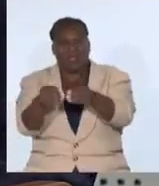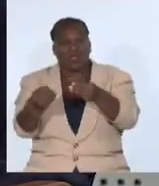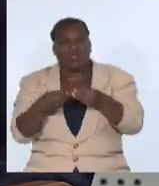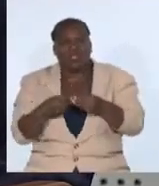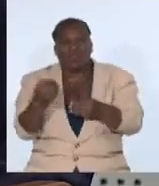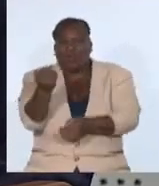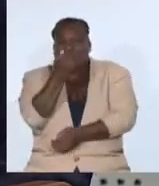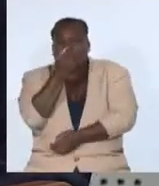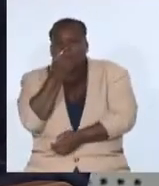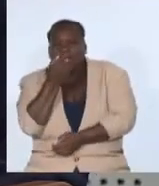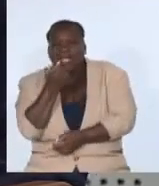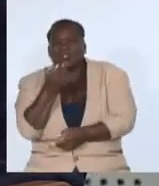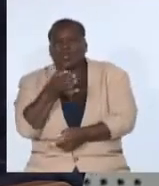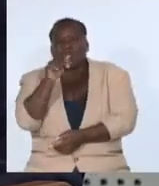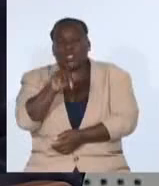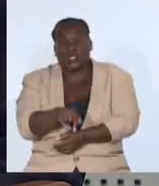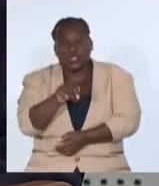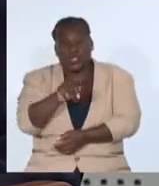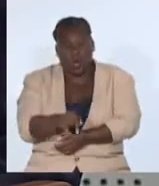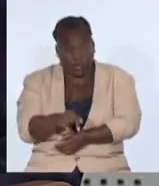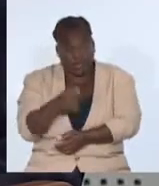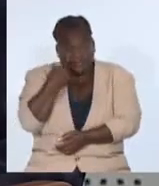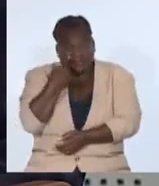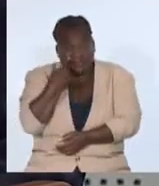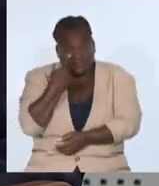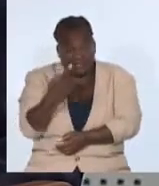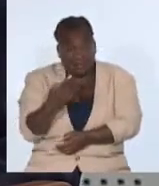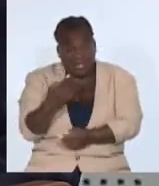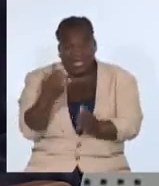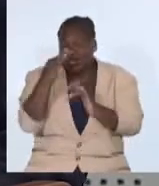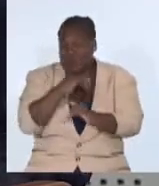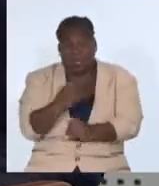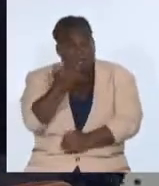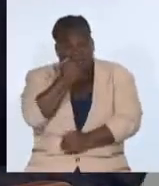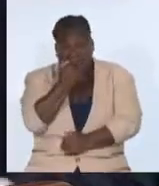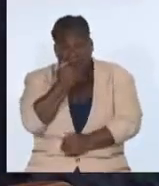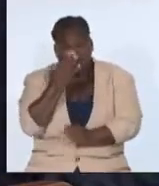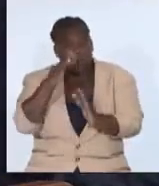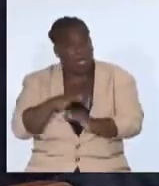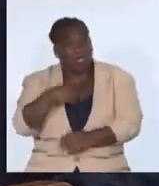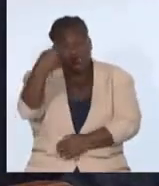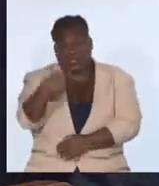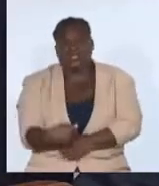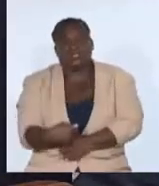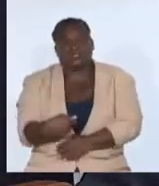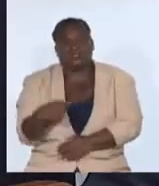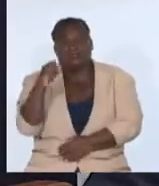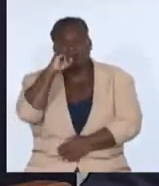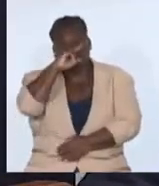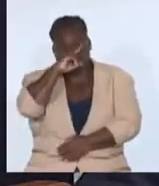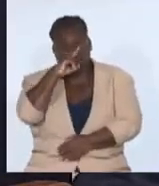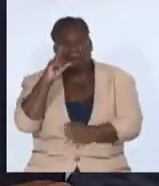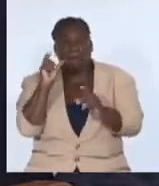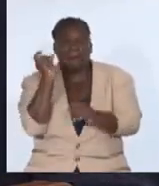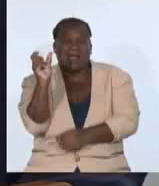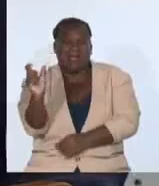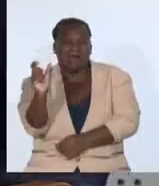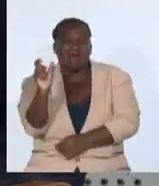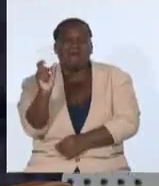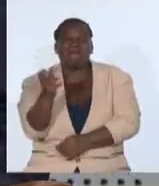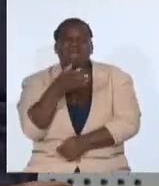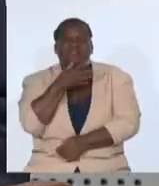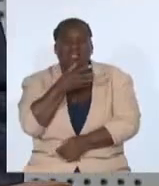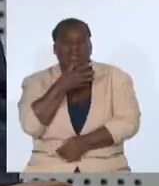y hoy hay cada vez menos pan y menos justicia fin de la cita la vigencia